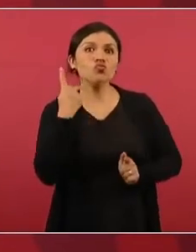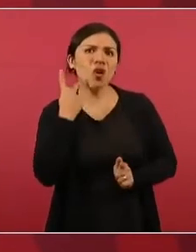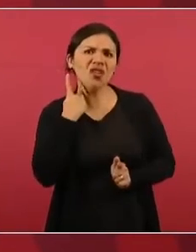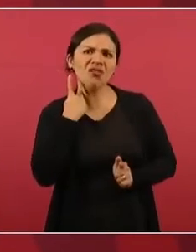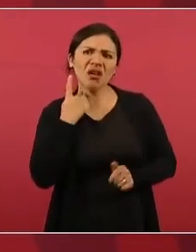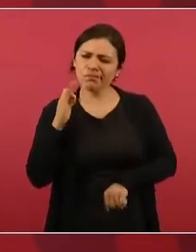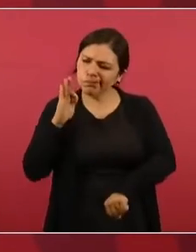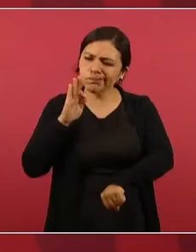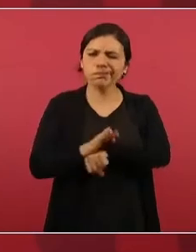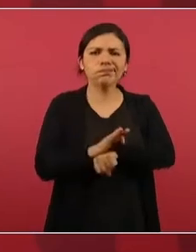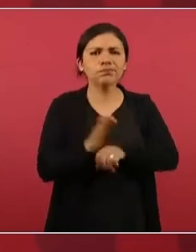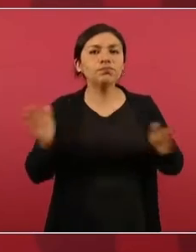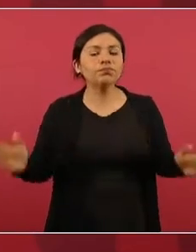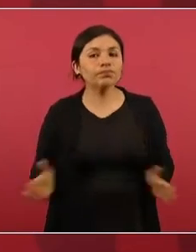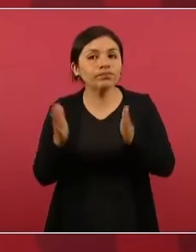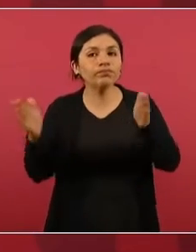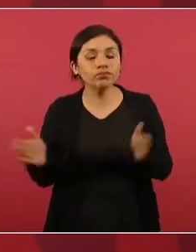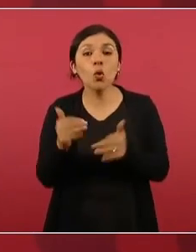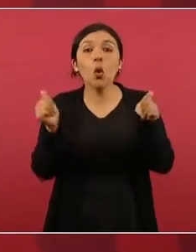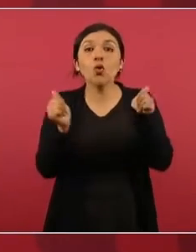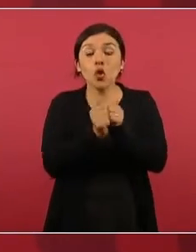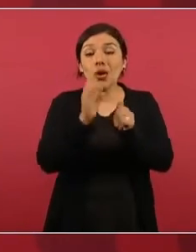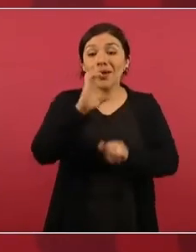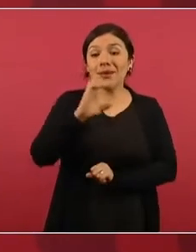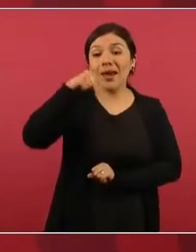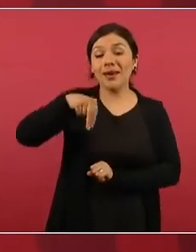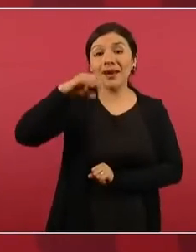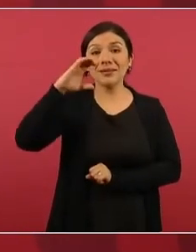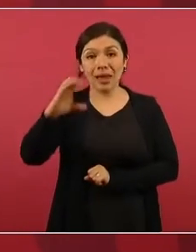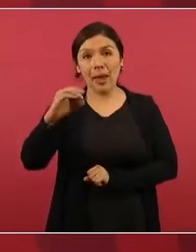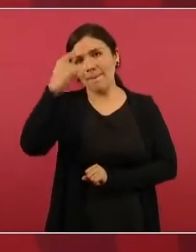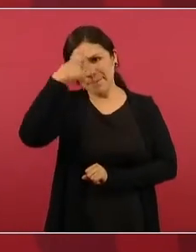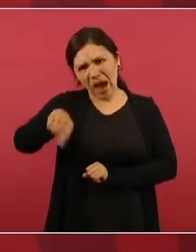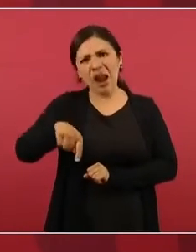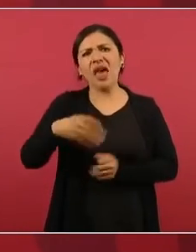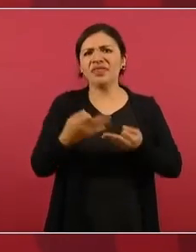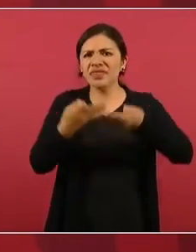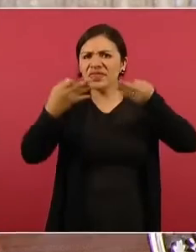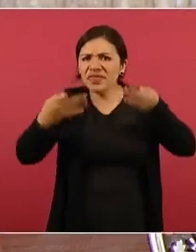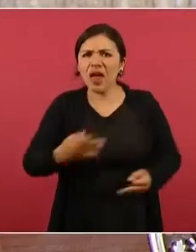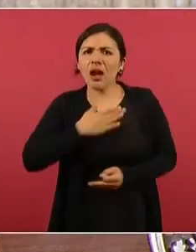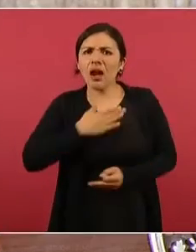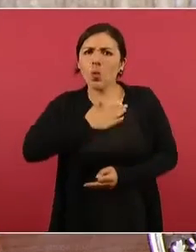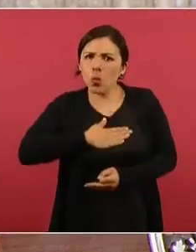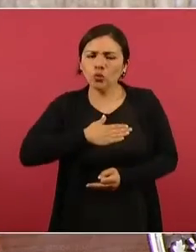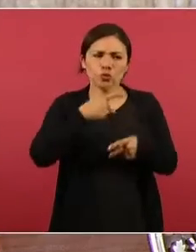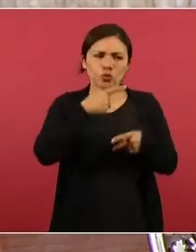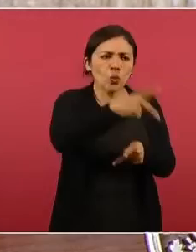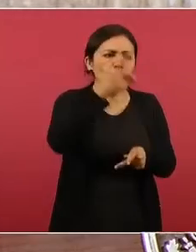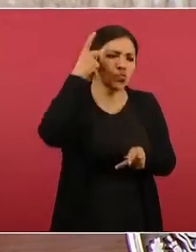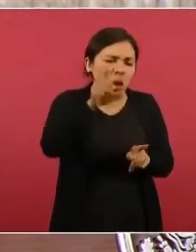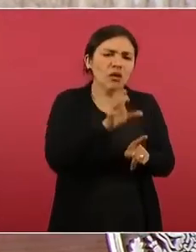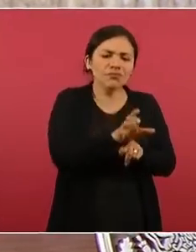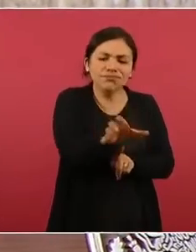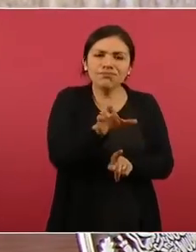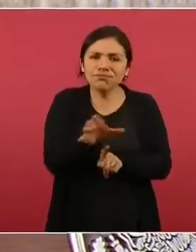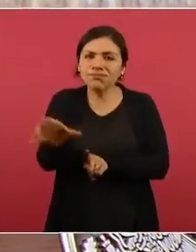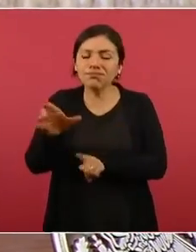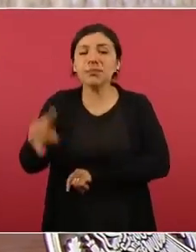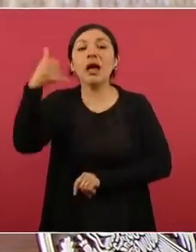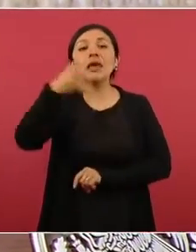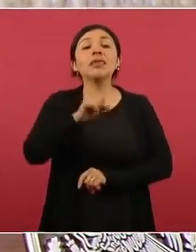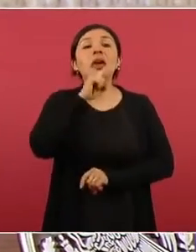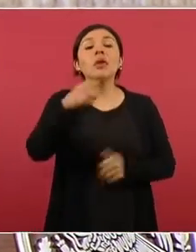impulsa a través de la CNC el reparto agrario y a través de la CTM